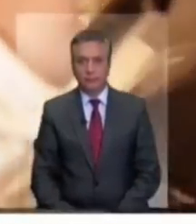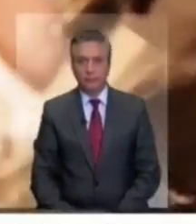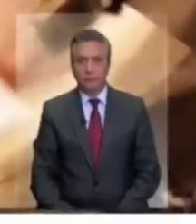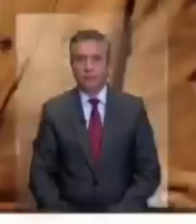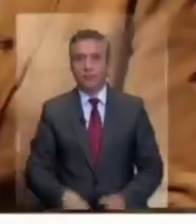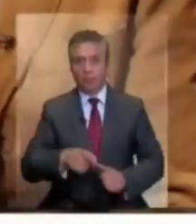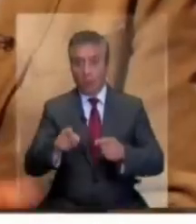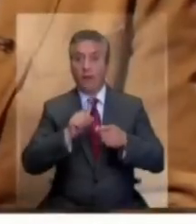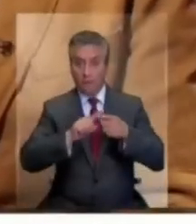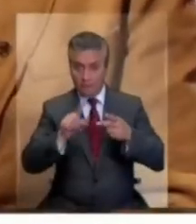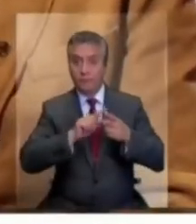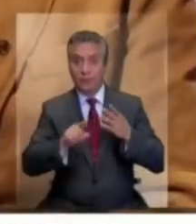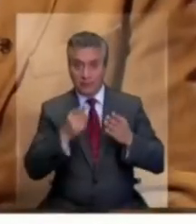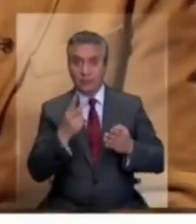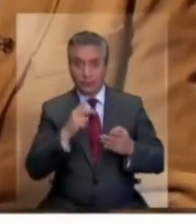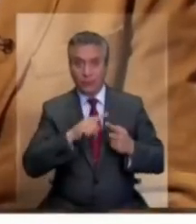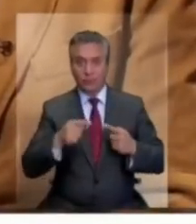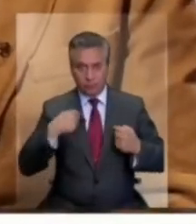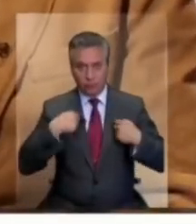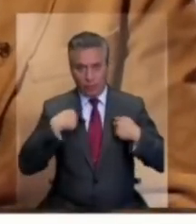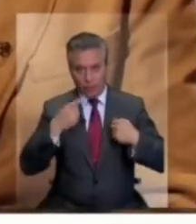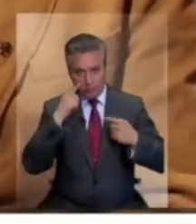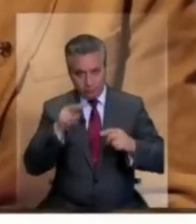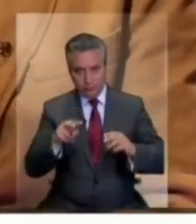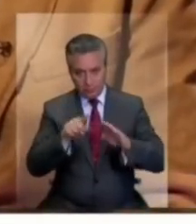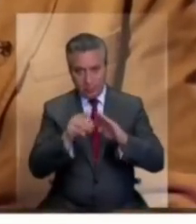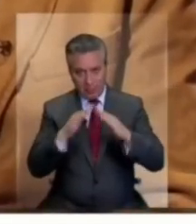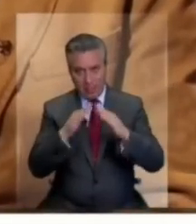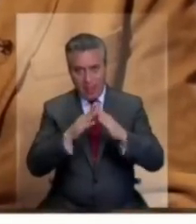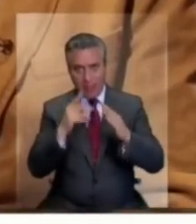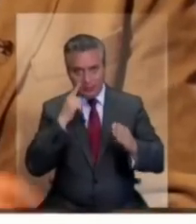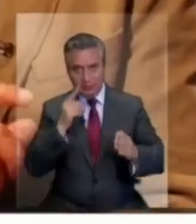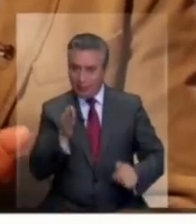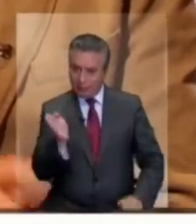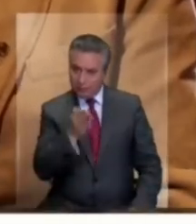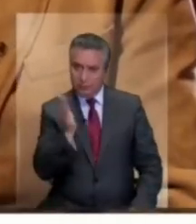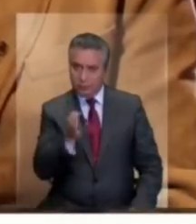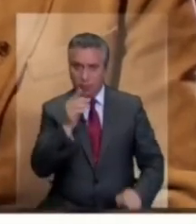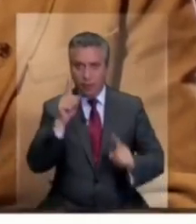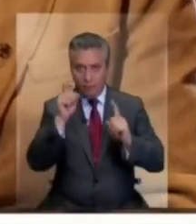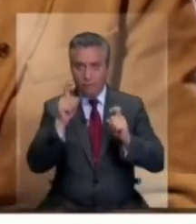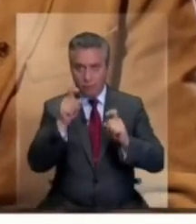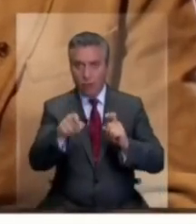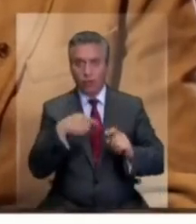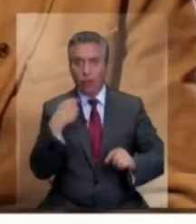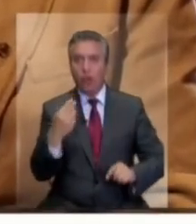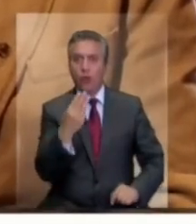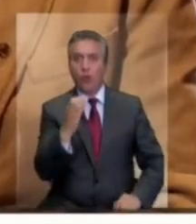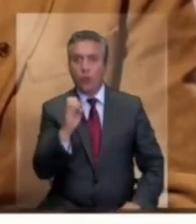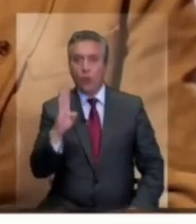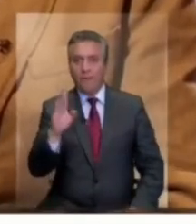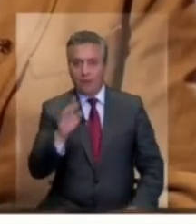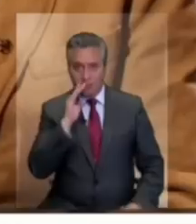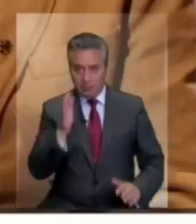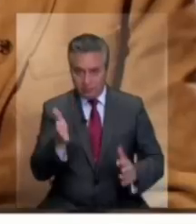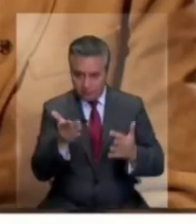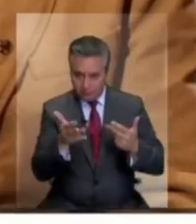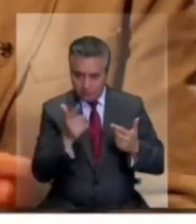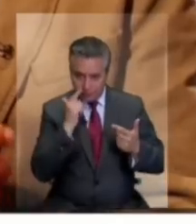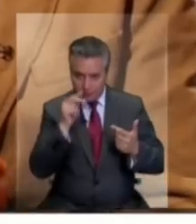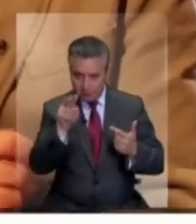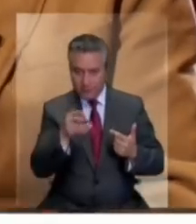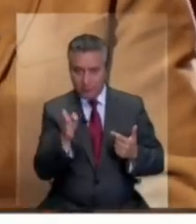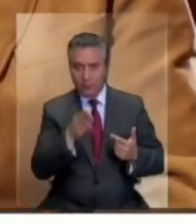un par de veces que yo me cuesta mirar la casa la las fotos de la página web realmente como que